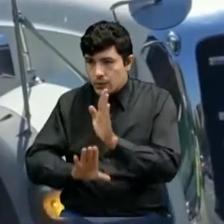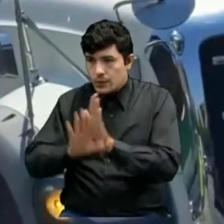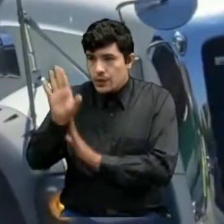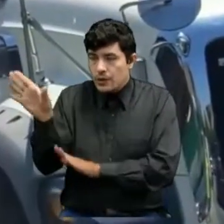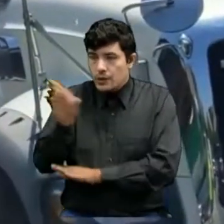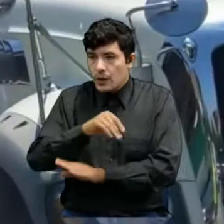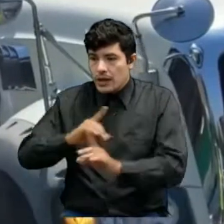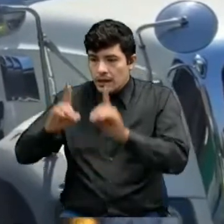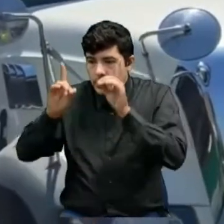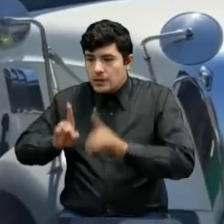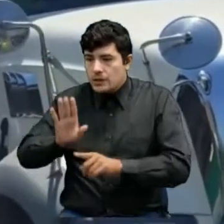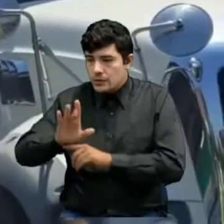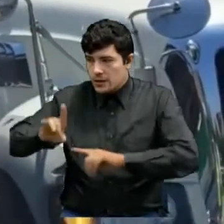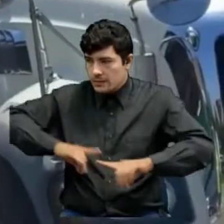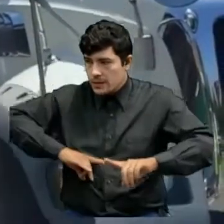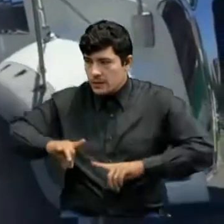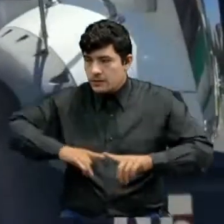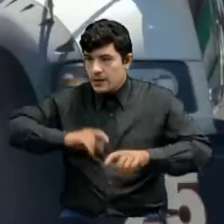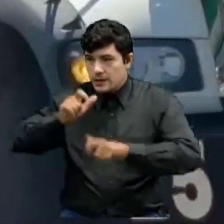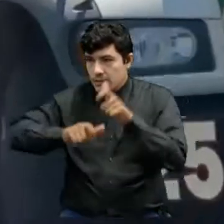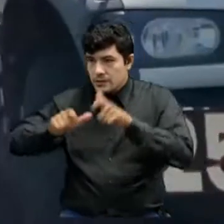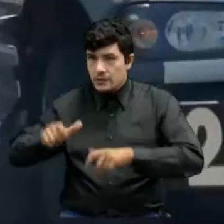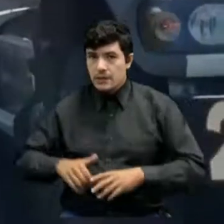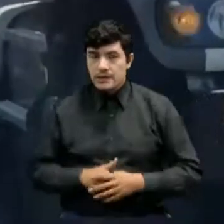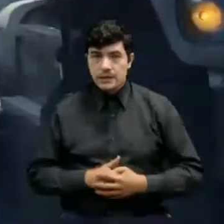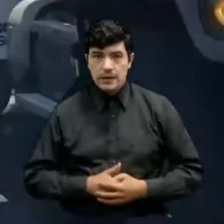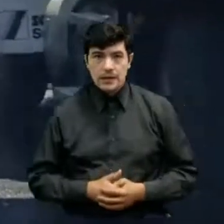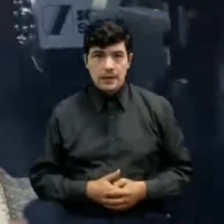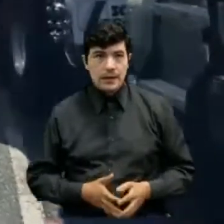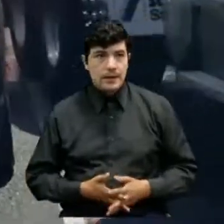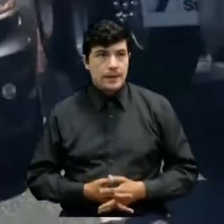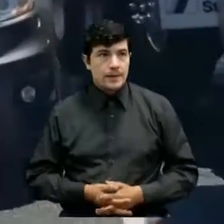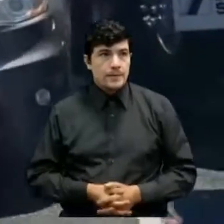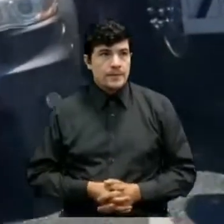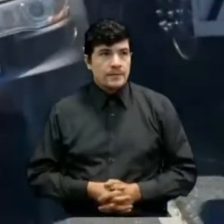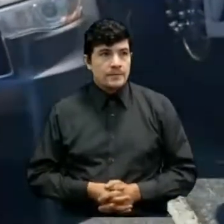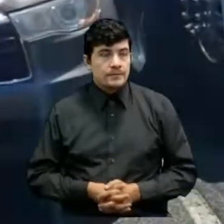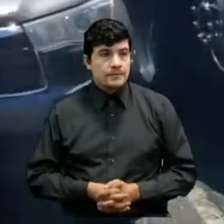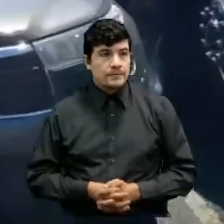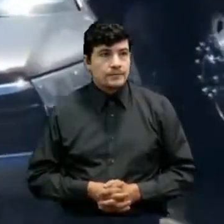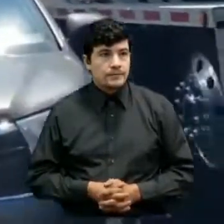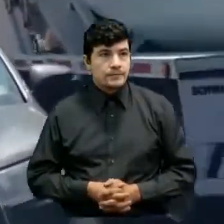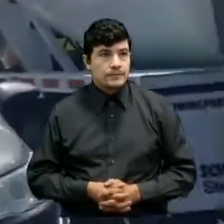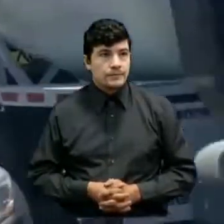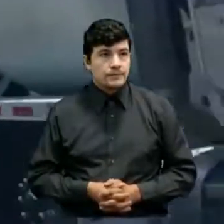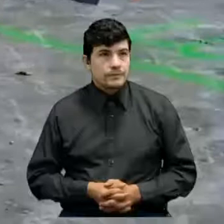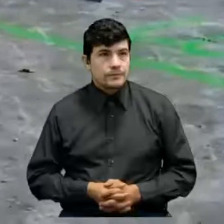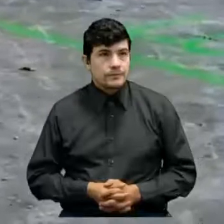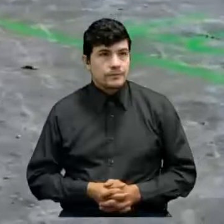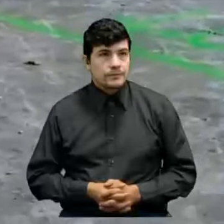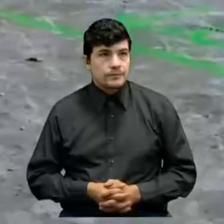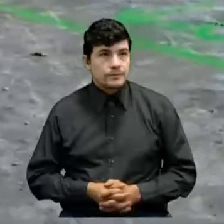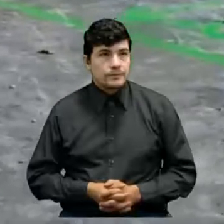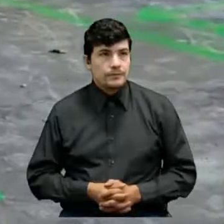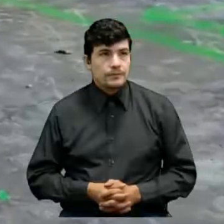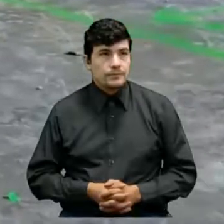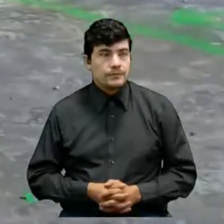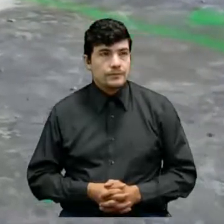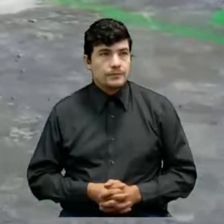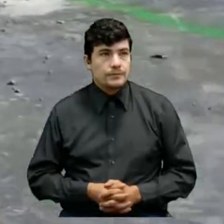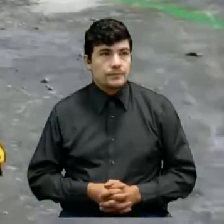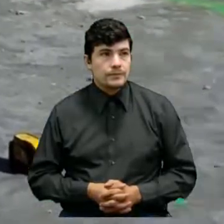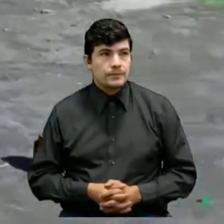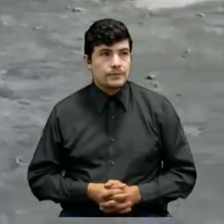las decisiones administrativas o las decisiones que tomen los empleados, los empleadores con su personal de trabajo. Doctora